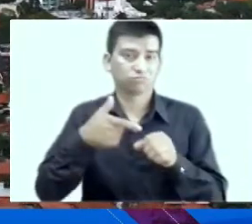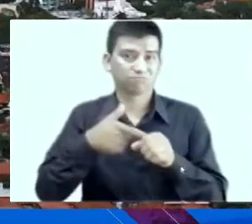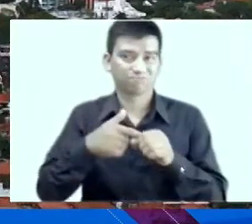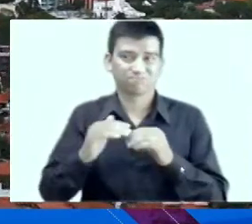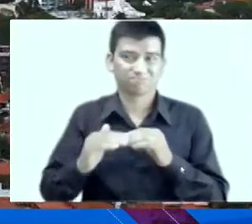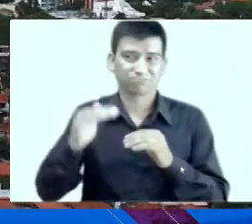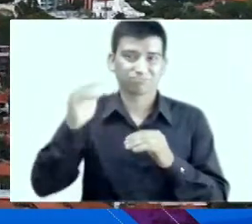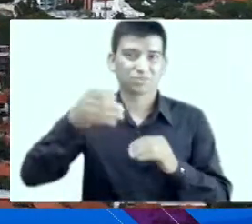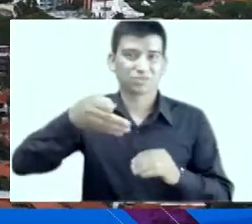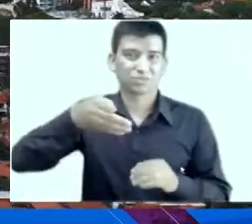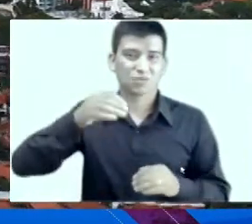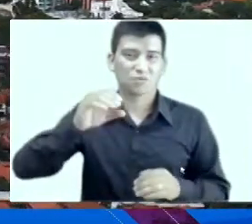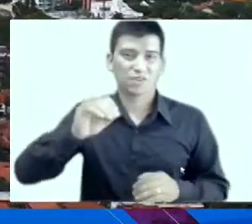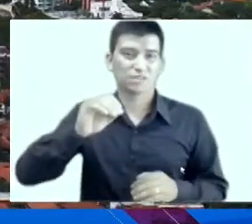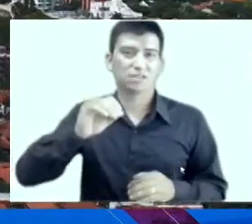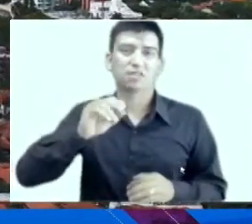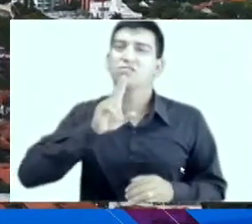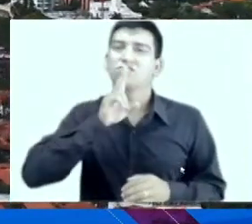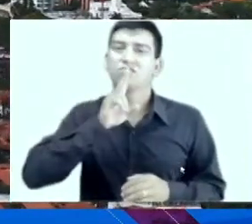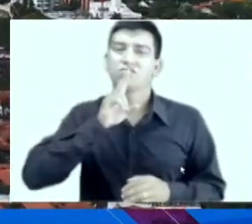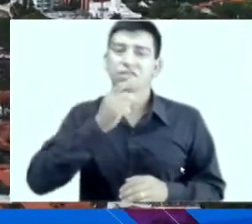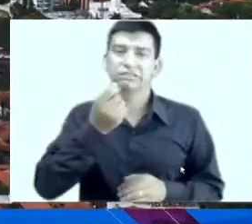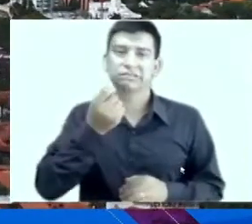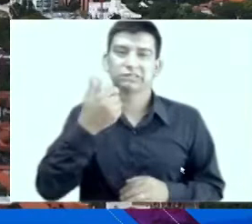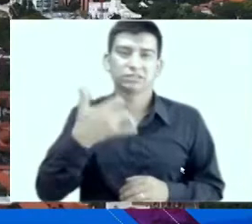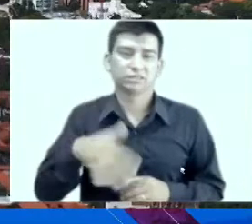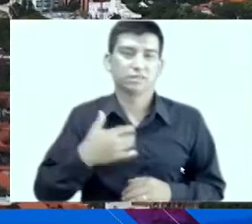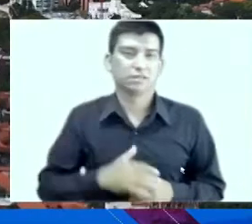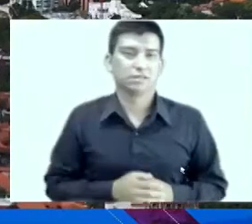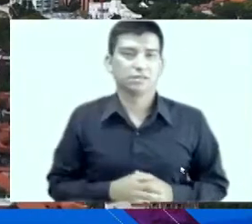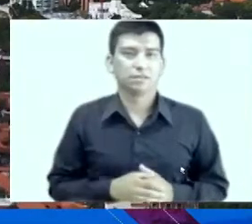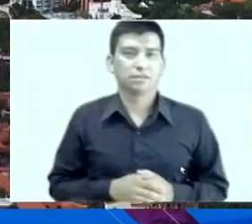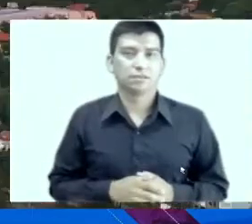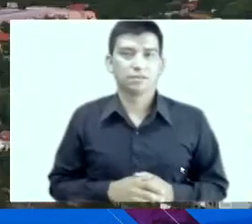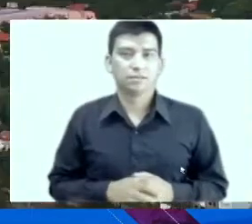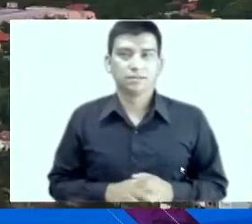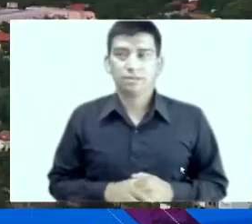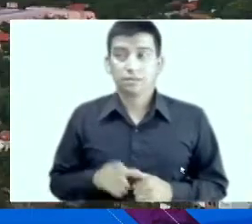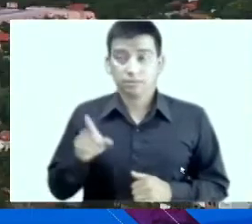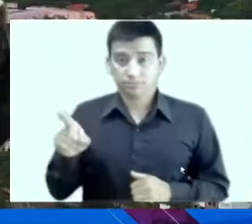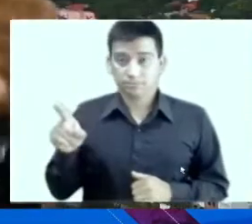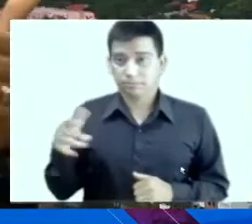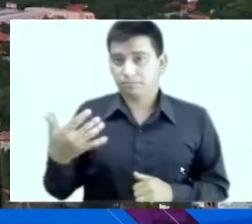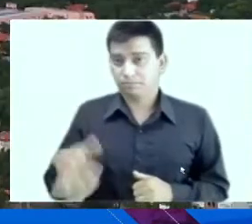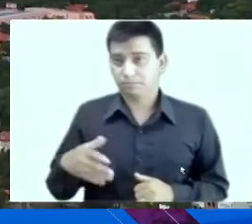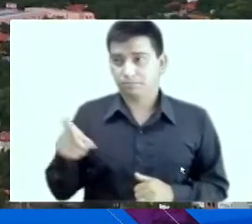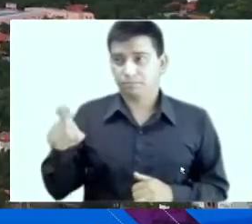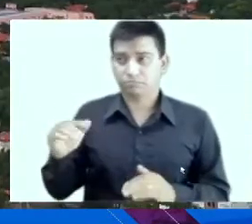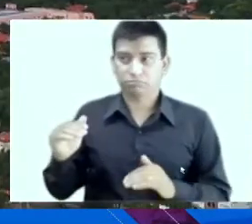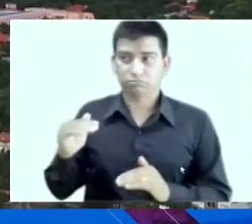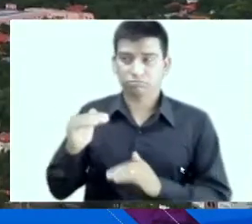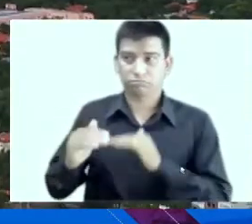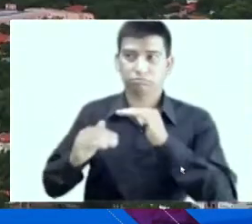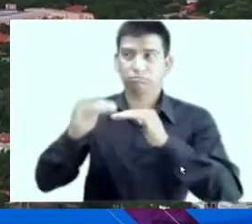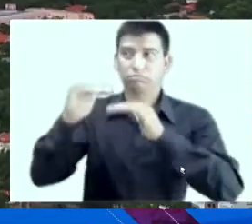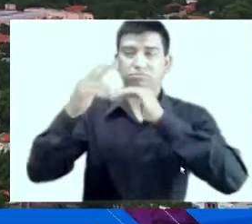$90 por barril. Y si en paralelo a esto vemos que la crisis en Ucrania escala aún más, digamos que